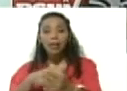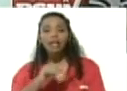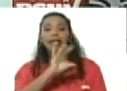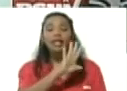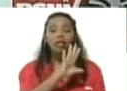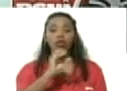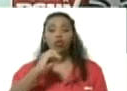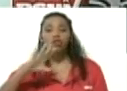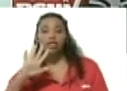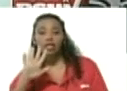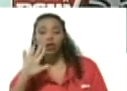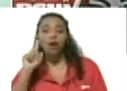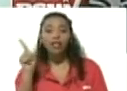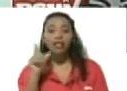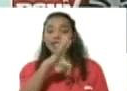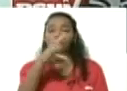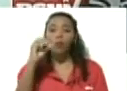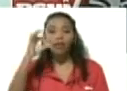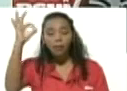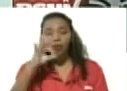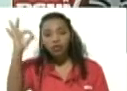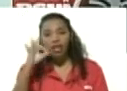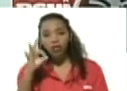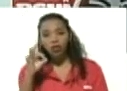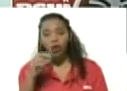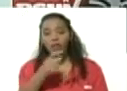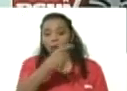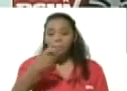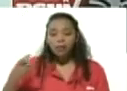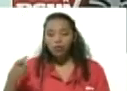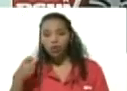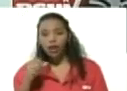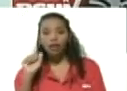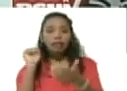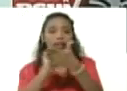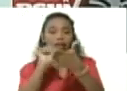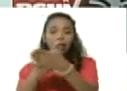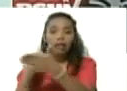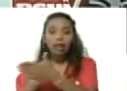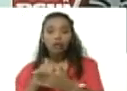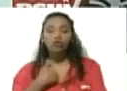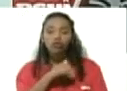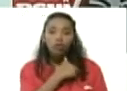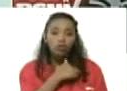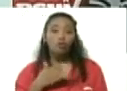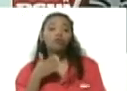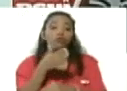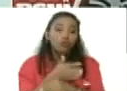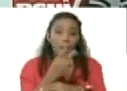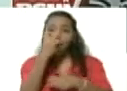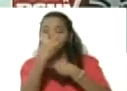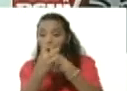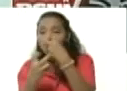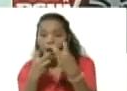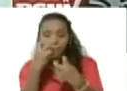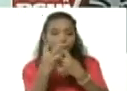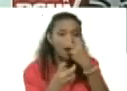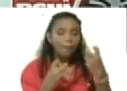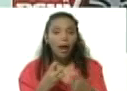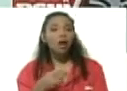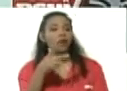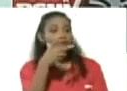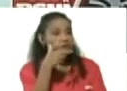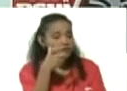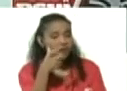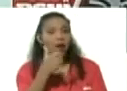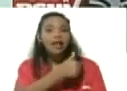10.358.505, más del 50% del récord. Nosotros tocado por nosotros, y los hemos visitado, los hemos escuchado,